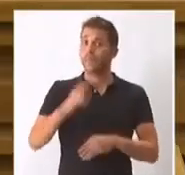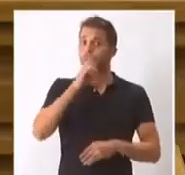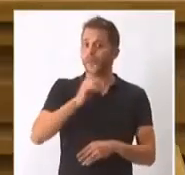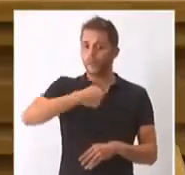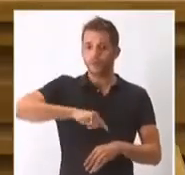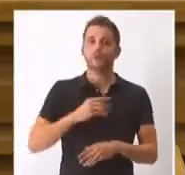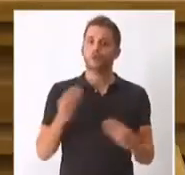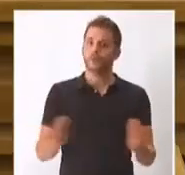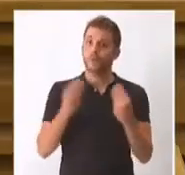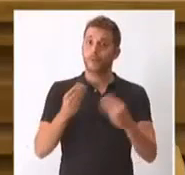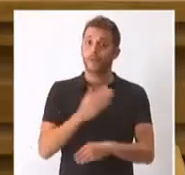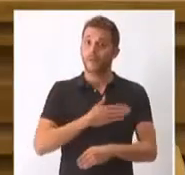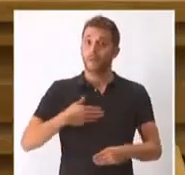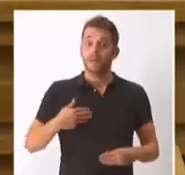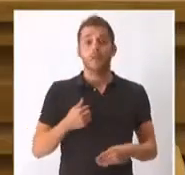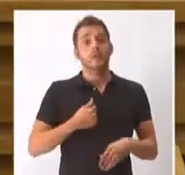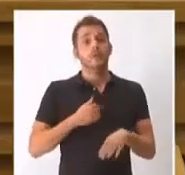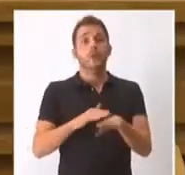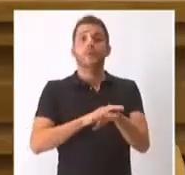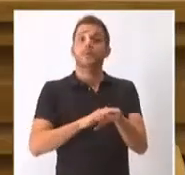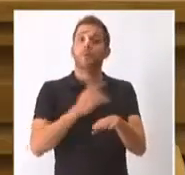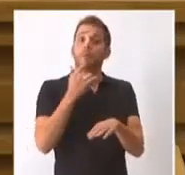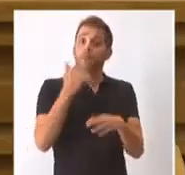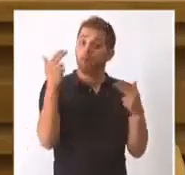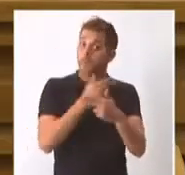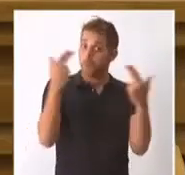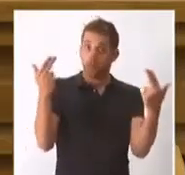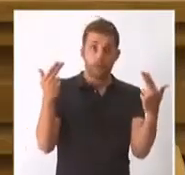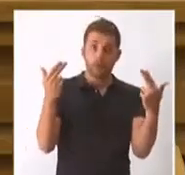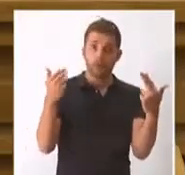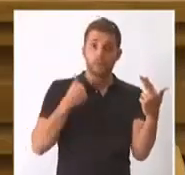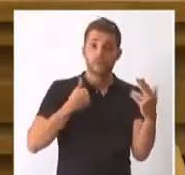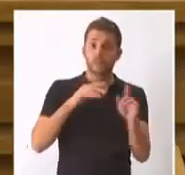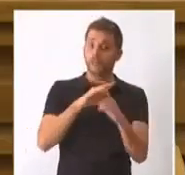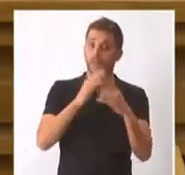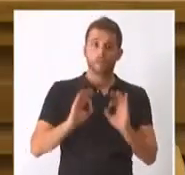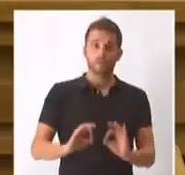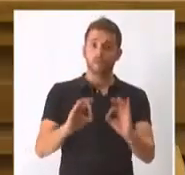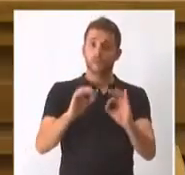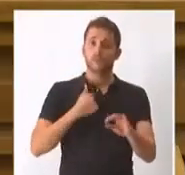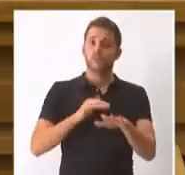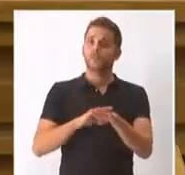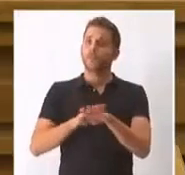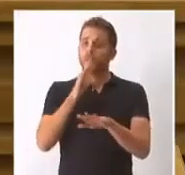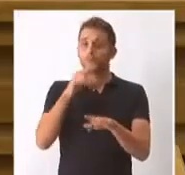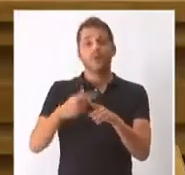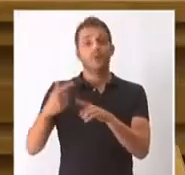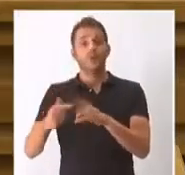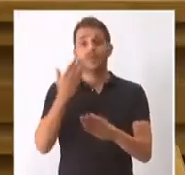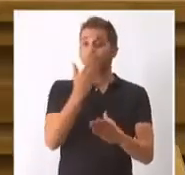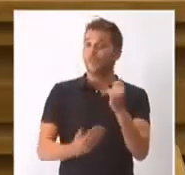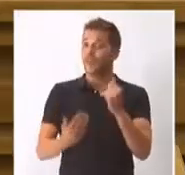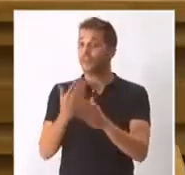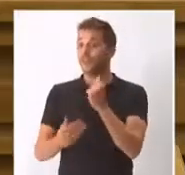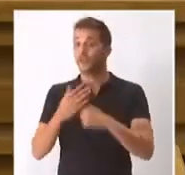mejorar pido disculpas lo he hecho ya en público y lo dice en un momento muy simbólico pero disculpas por los errores que podemos cometer sobre todo si